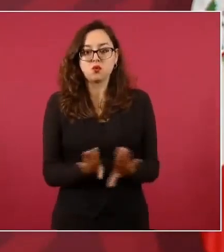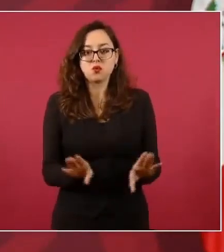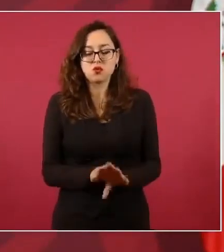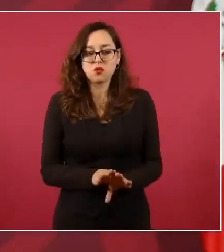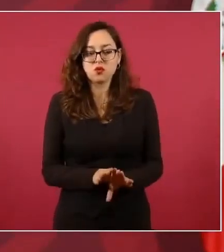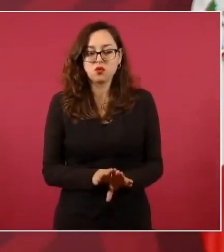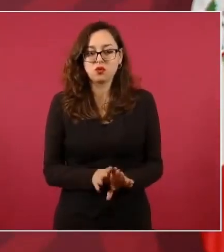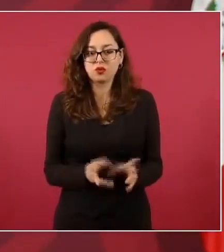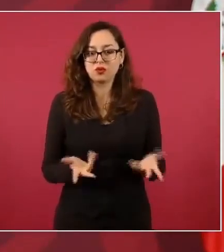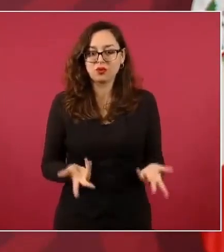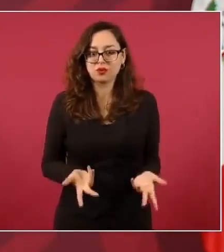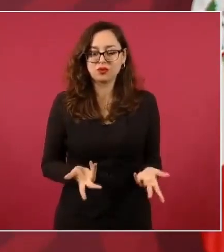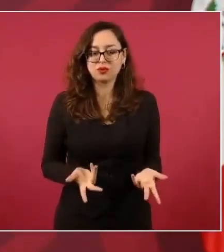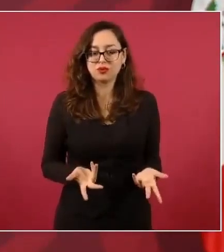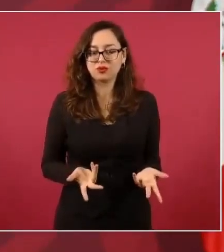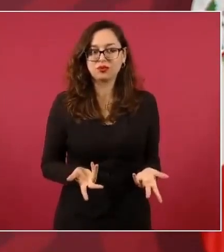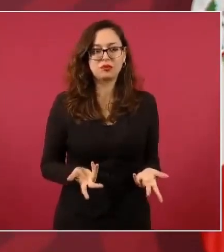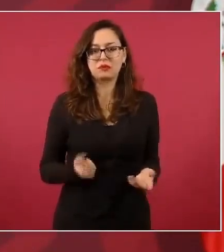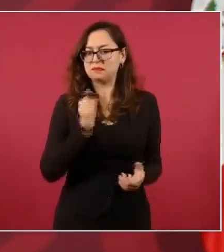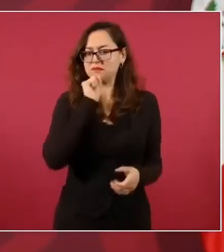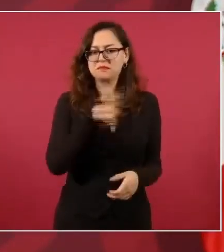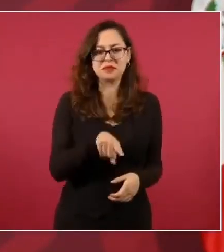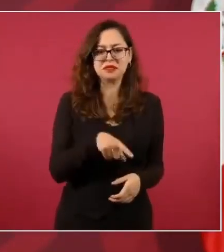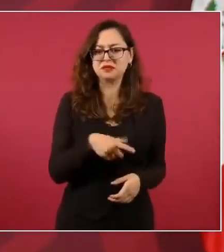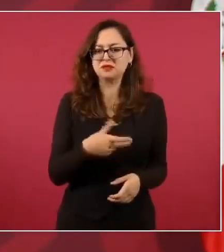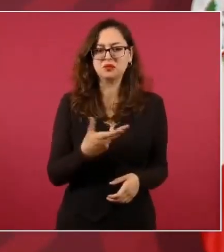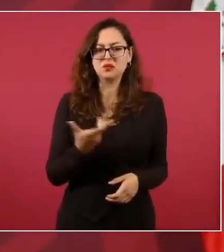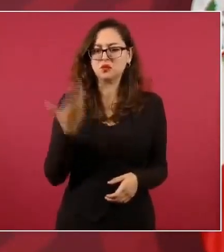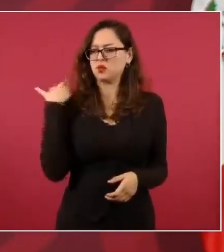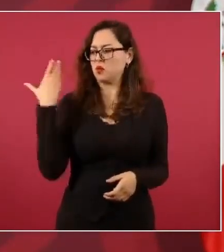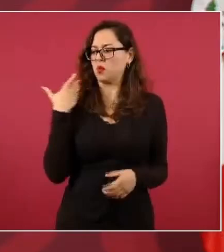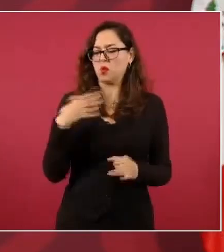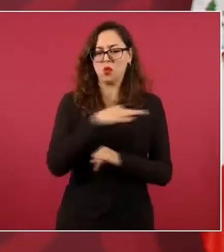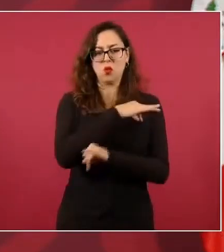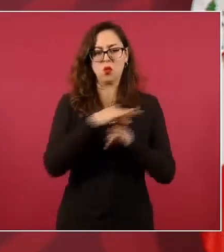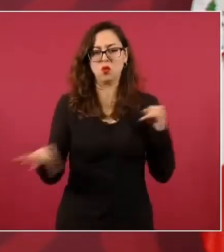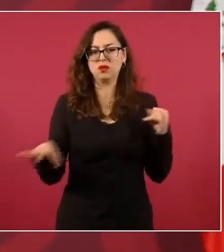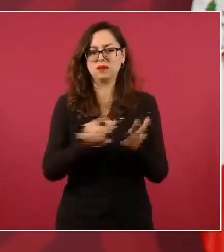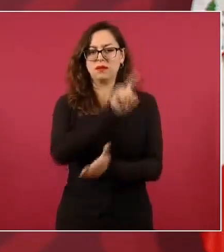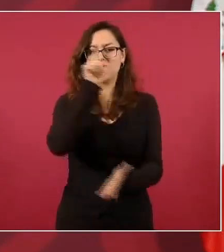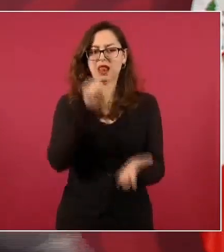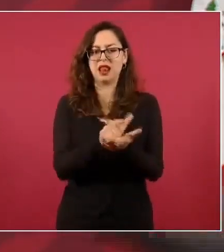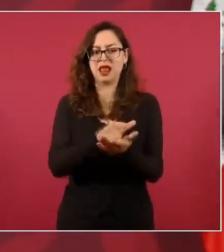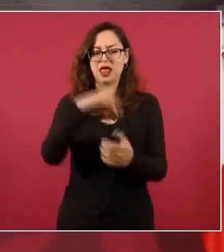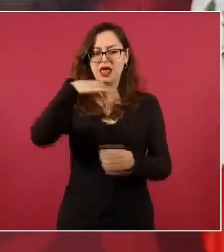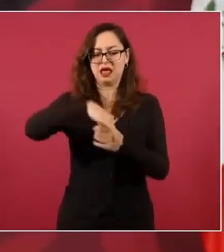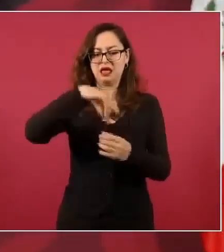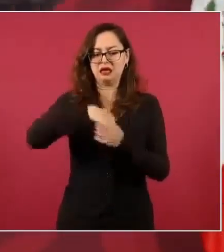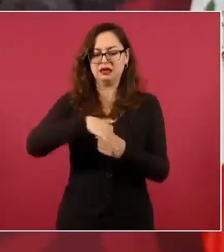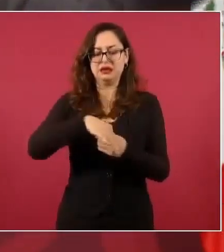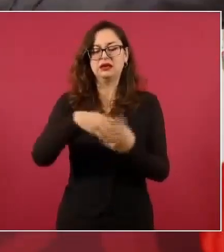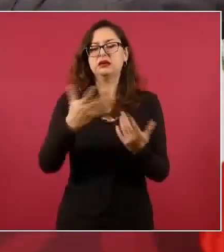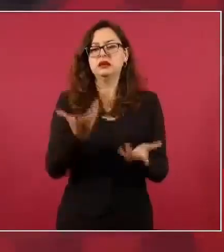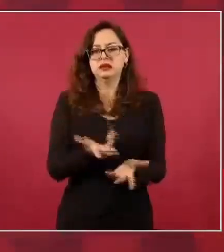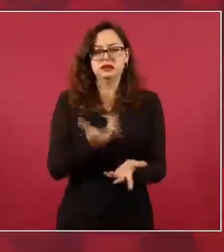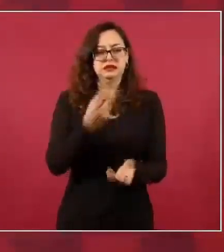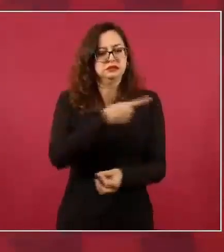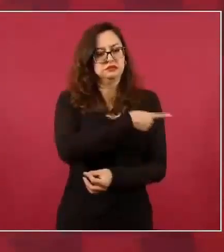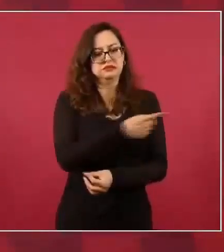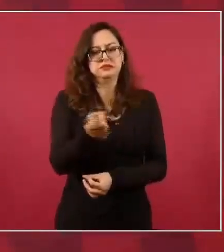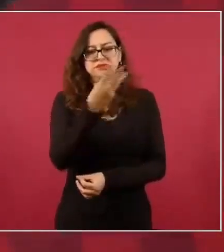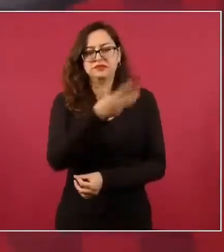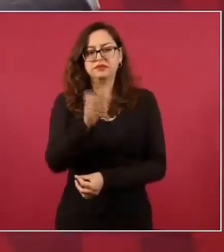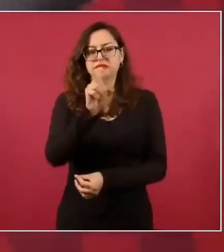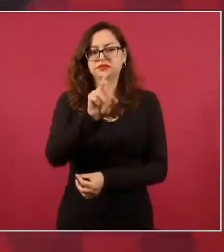Igual con la última reforma electoral, cuentan con más de